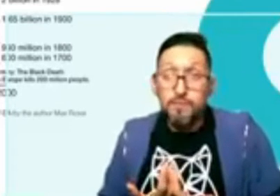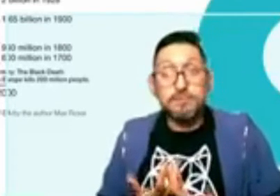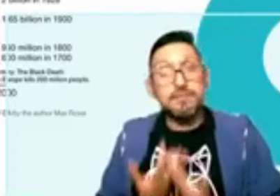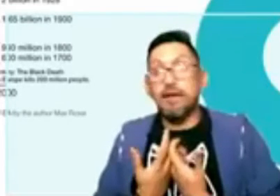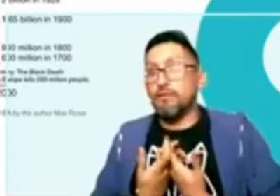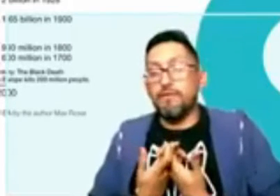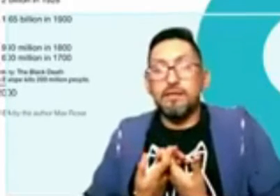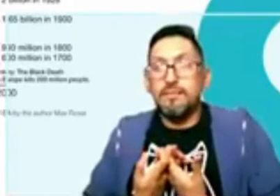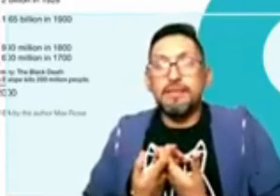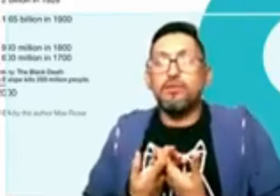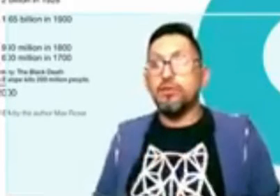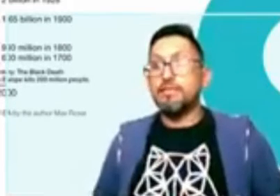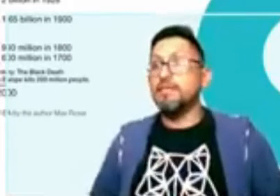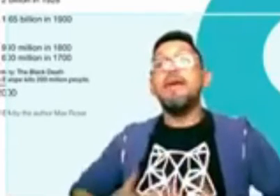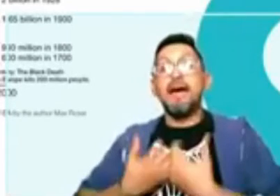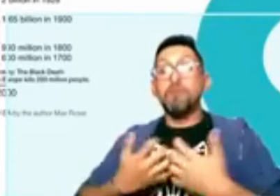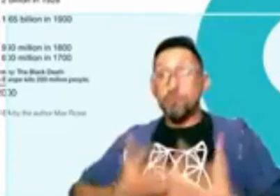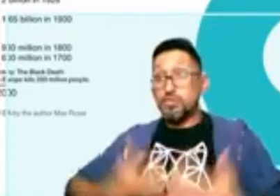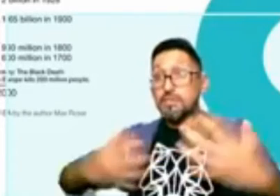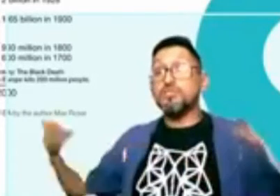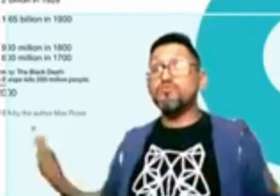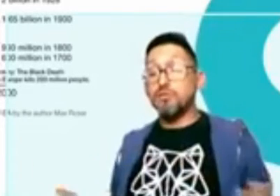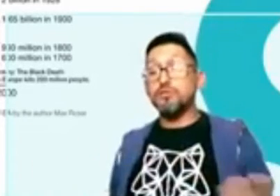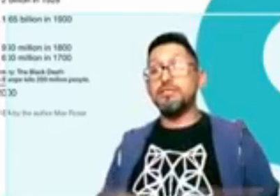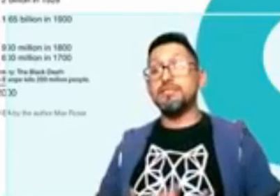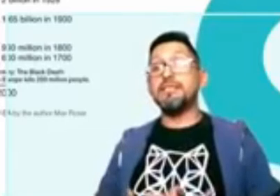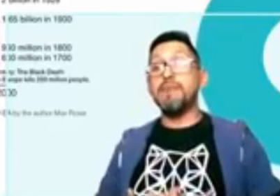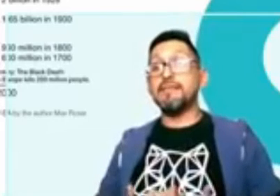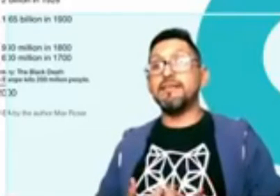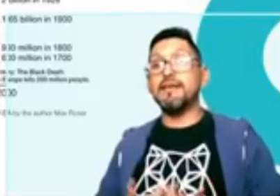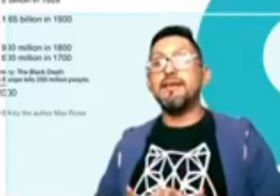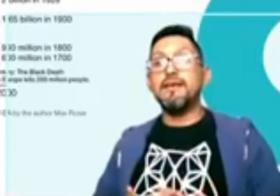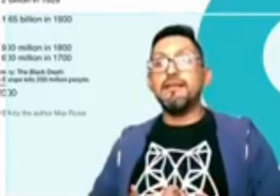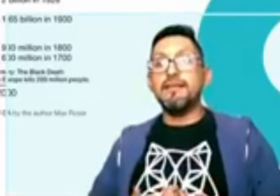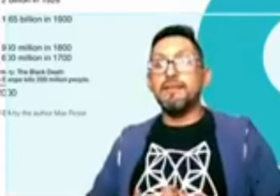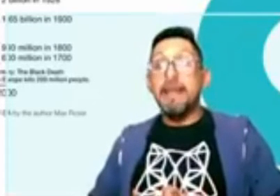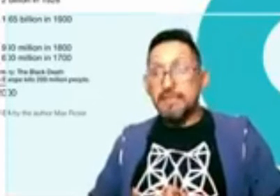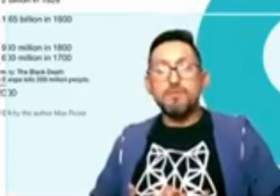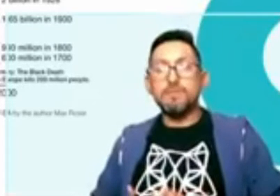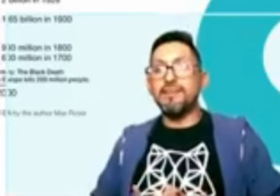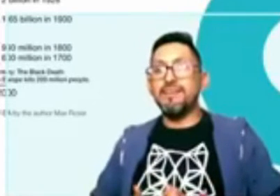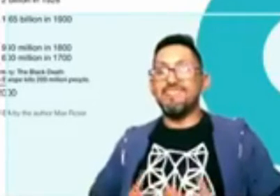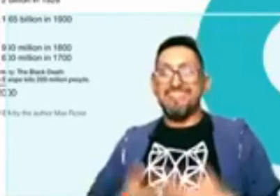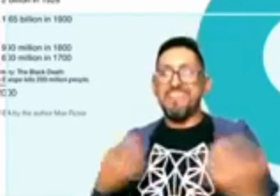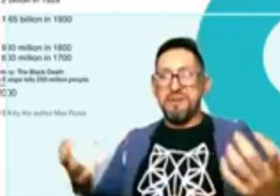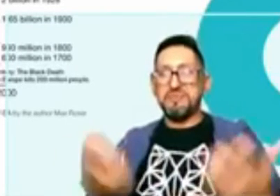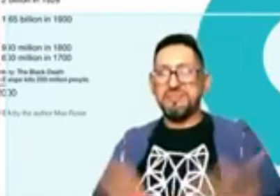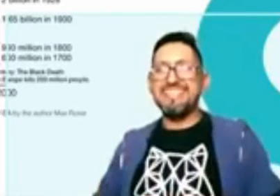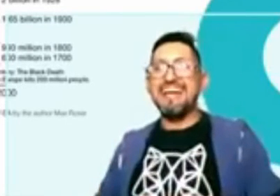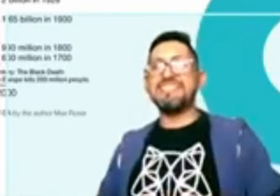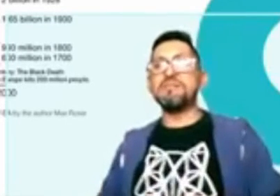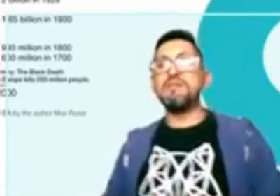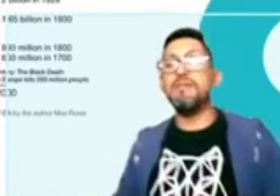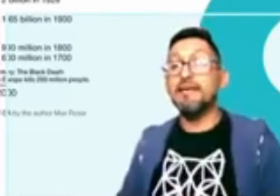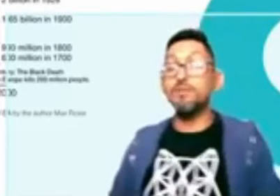todavía podemos hacer algo, definitivamente, yo creo que sí. Hay muchísimos esfuerzos en distintas partes del planeta. Es cuestión de que le dediquemos una